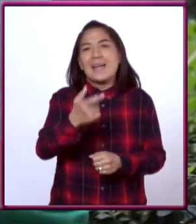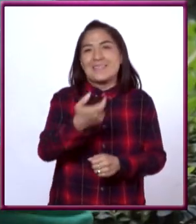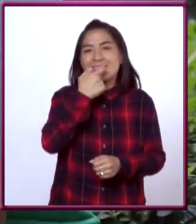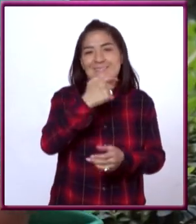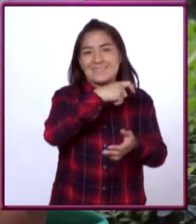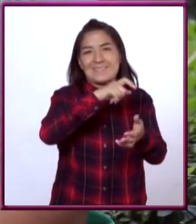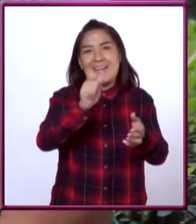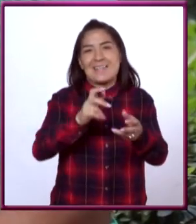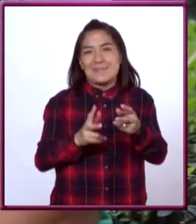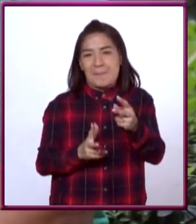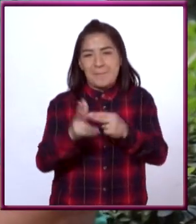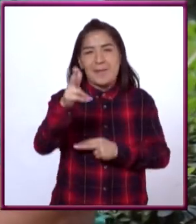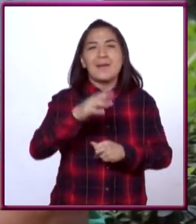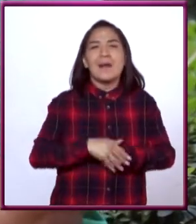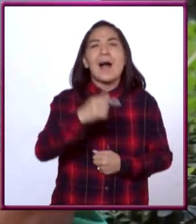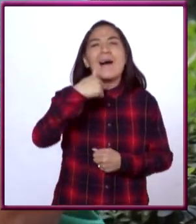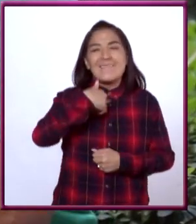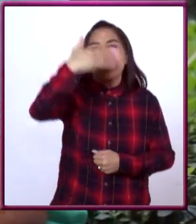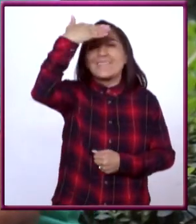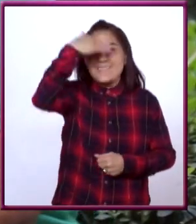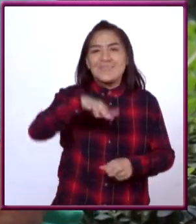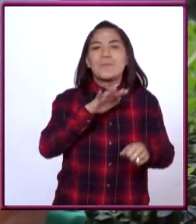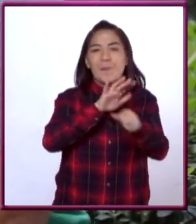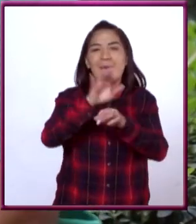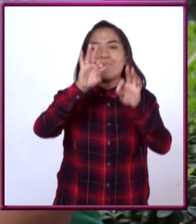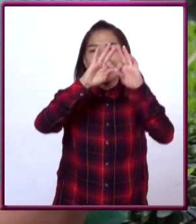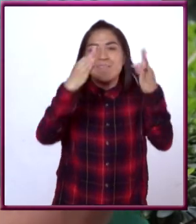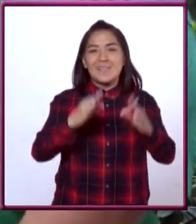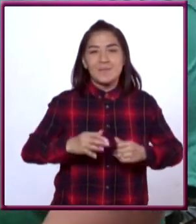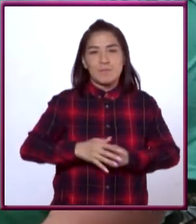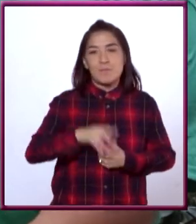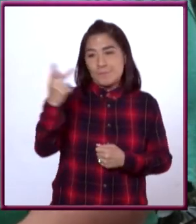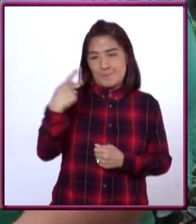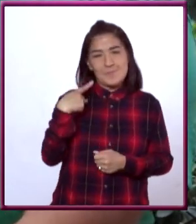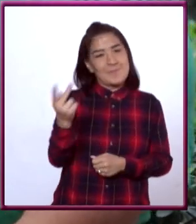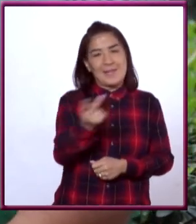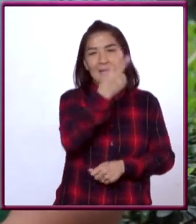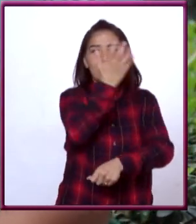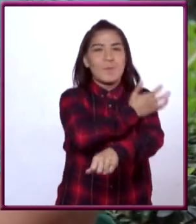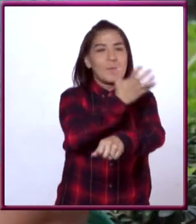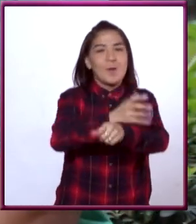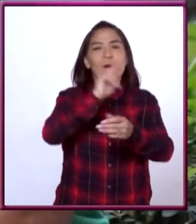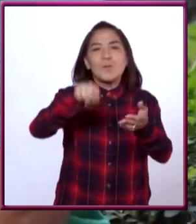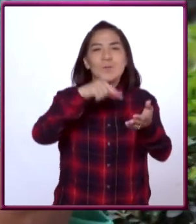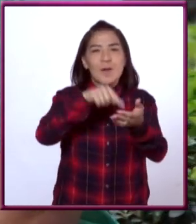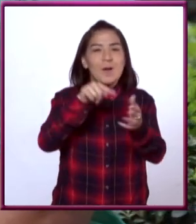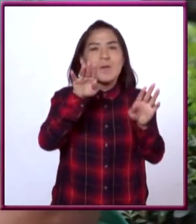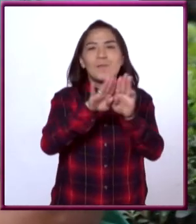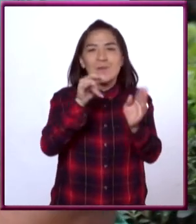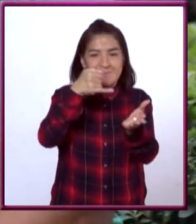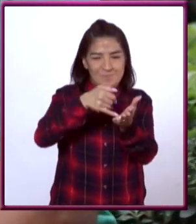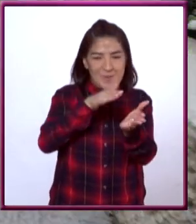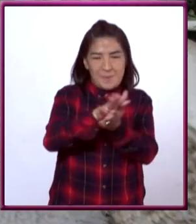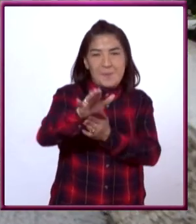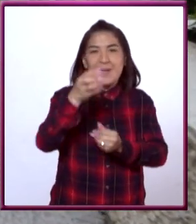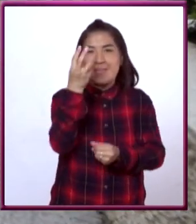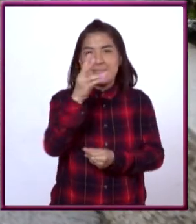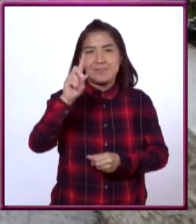galletas cortadas. Bueno, ya sé qué figura quiero para el molde de mis galletas. ¿Me vas a acompañar a esos lugares en los que imprimen en